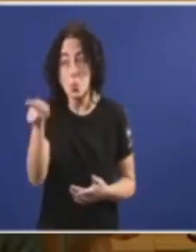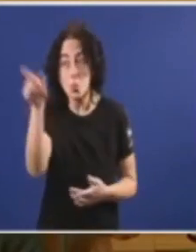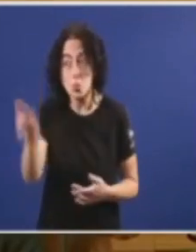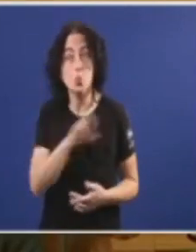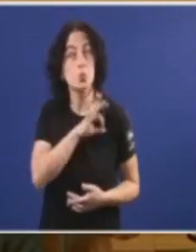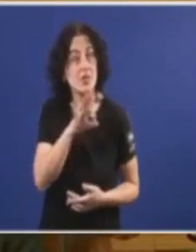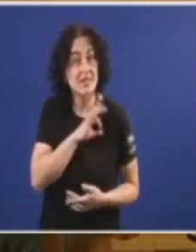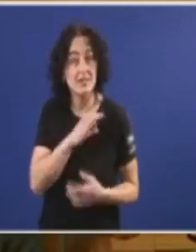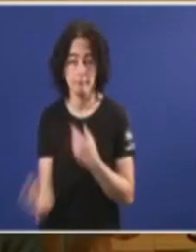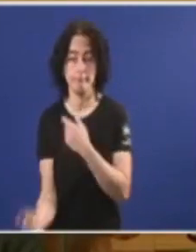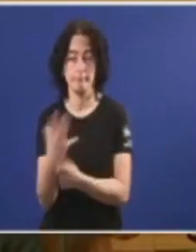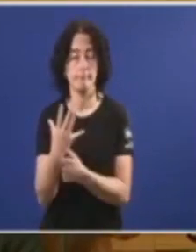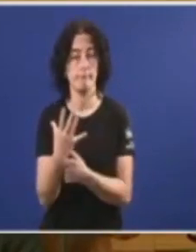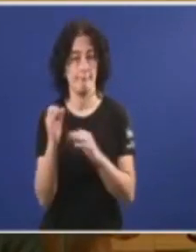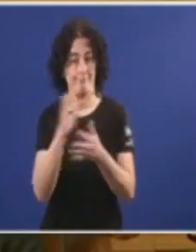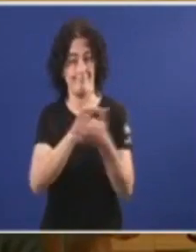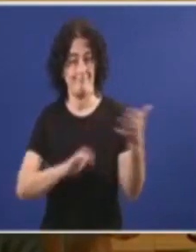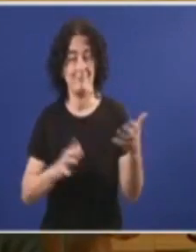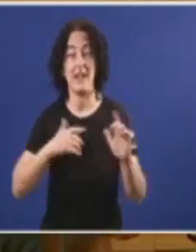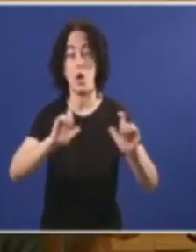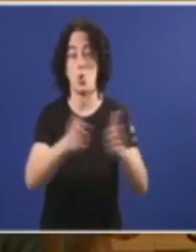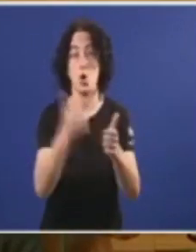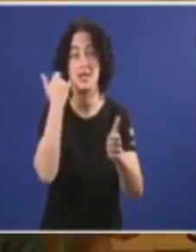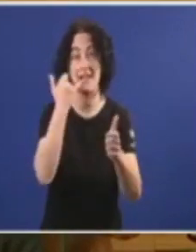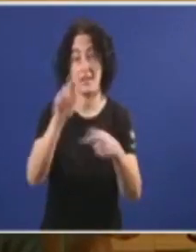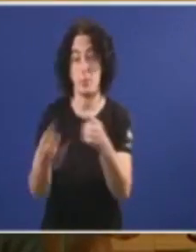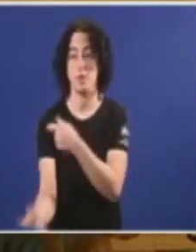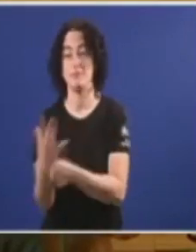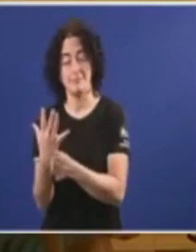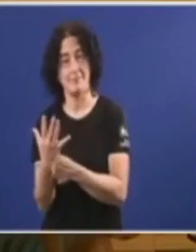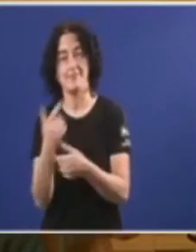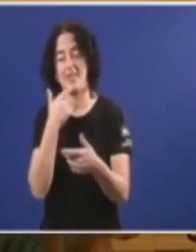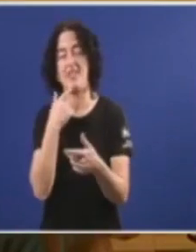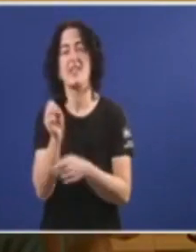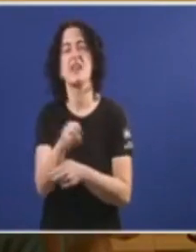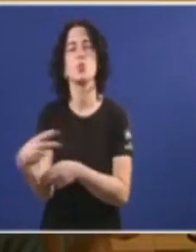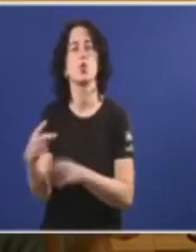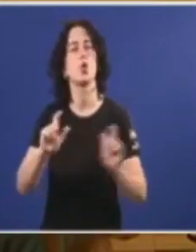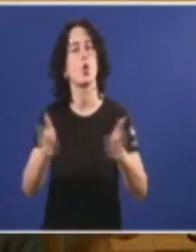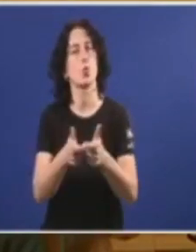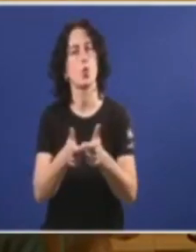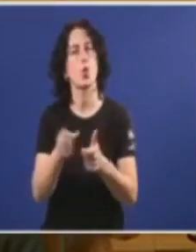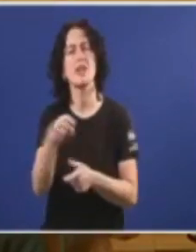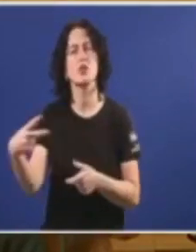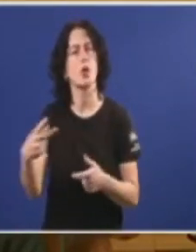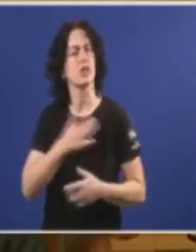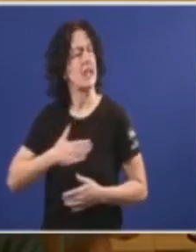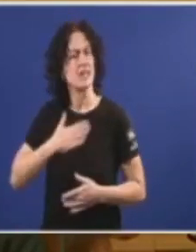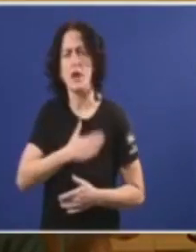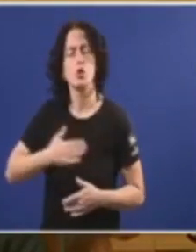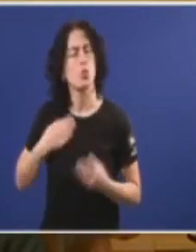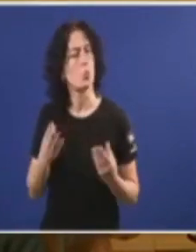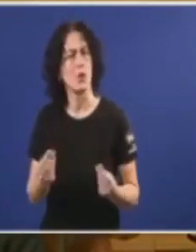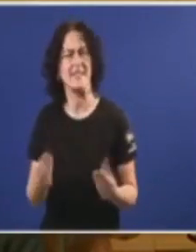quen enviou un comunicado despois desa reunión co señor Sánchez onde dixo que o resultado da reunión fora moi satisfactorio. O sea,